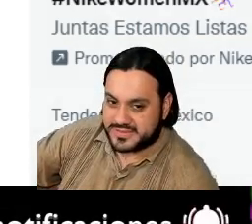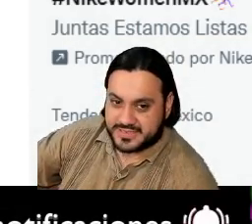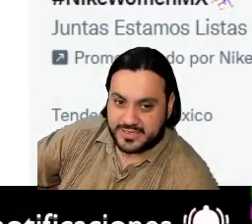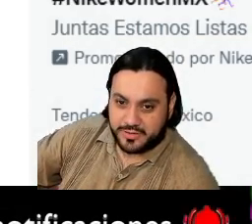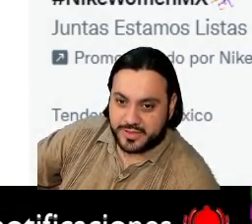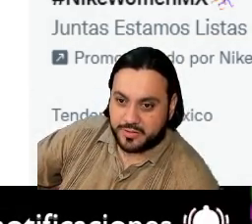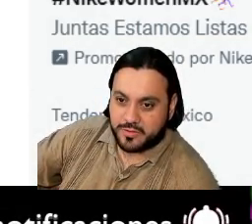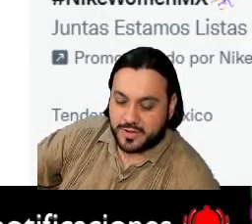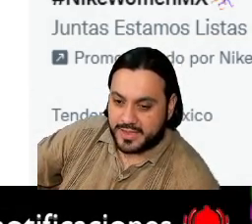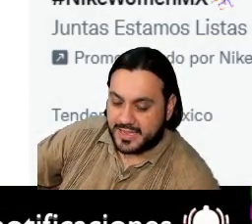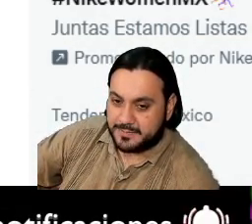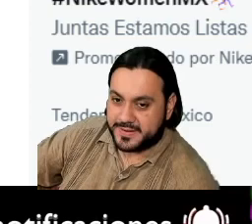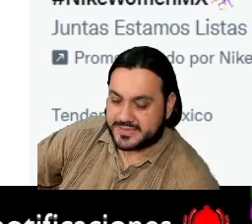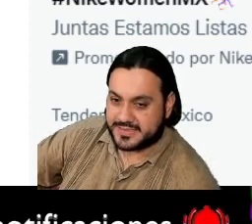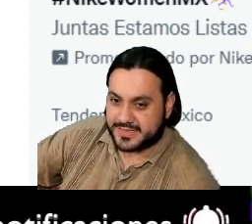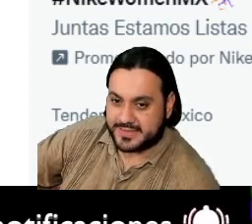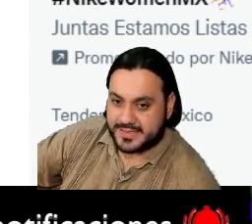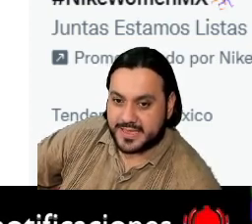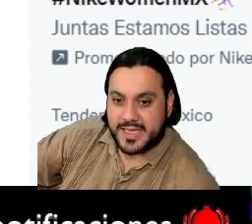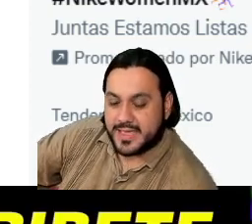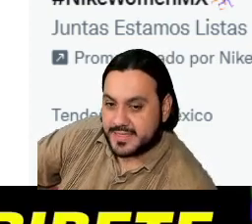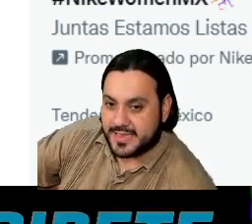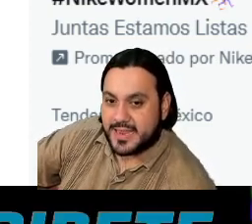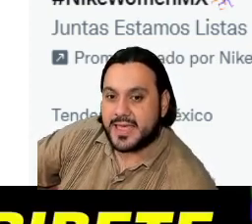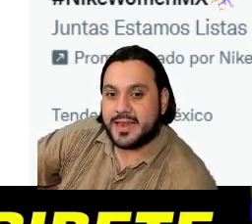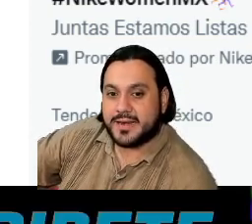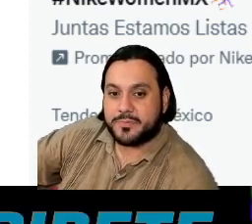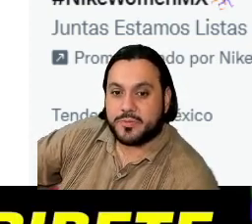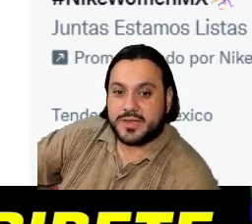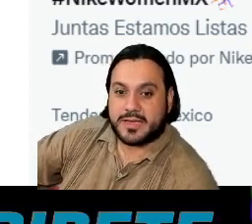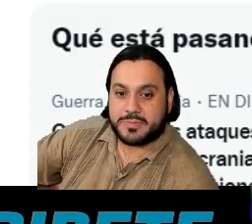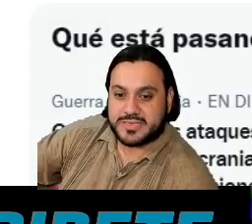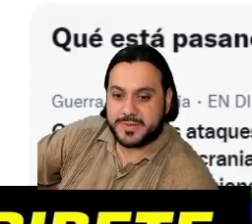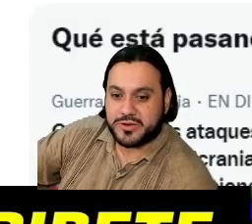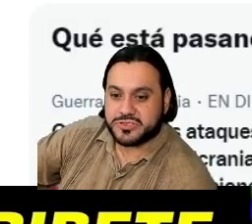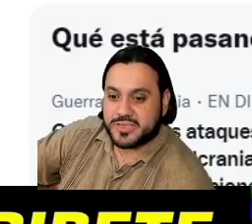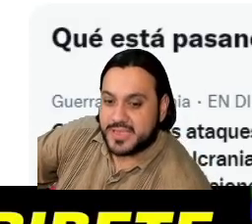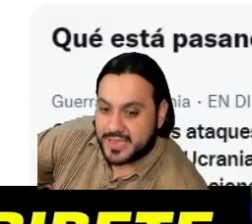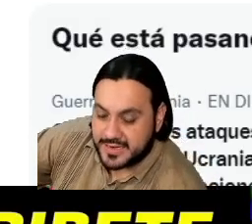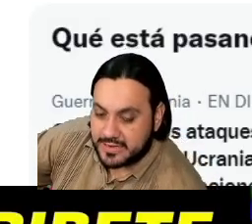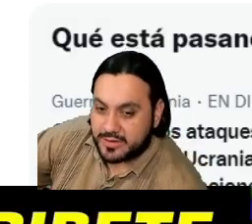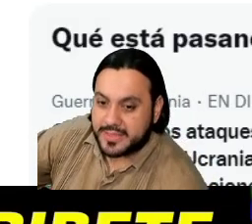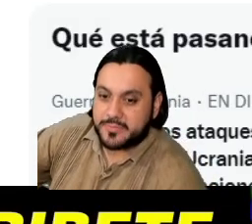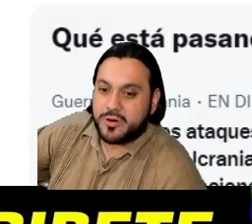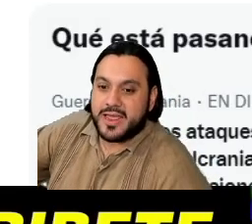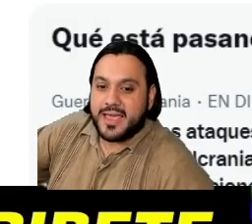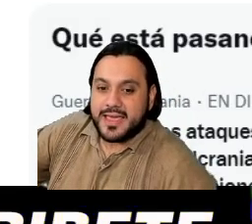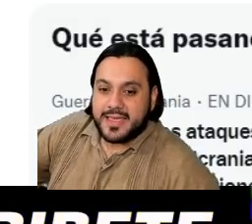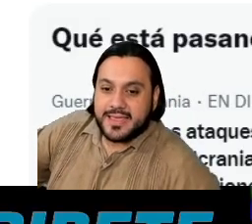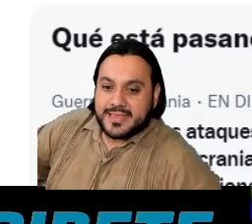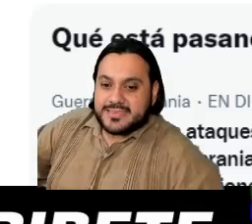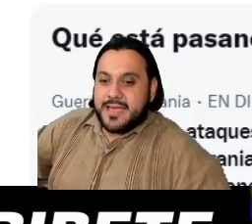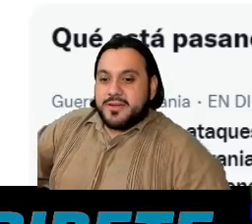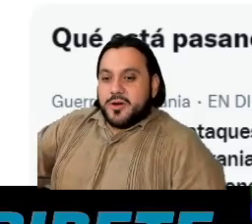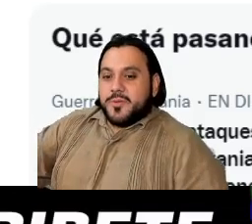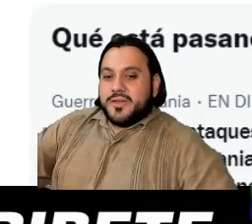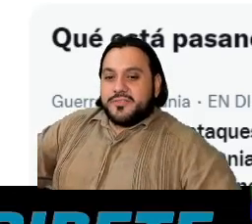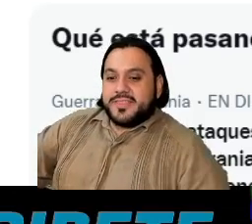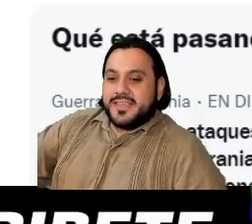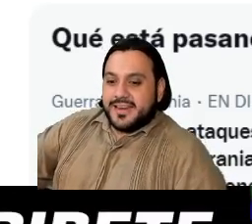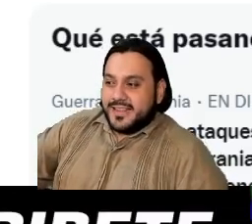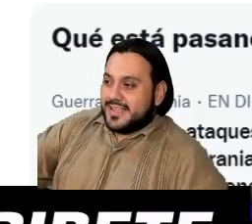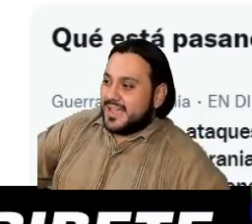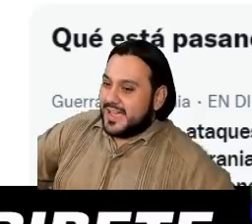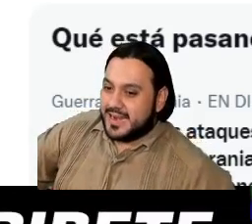pues así lo dijo el presidente de la república pues amigos ni loret de mola sabe cómo